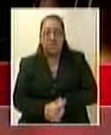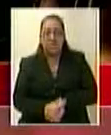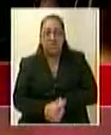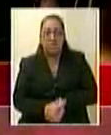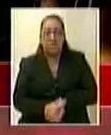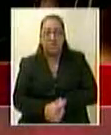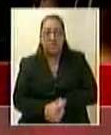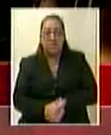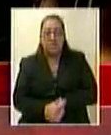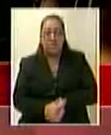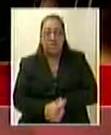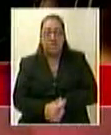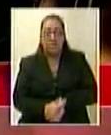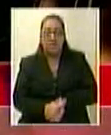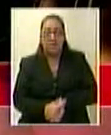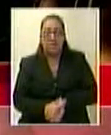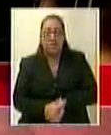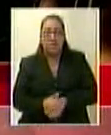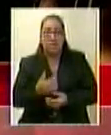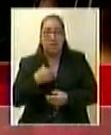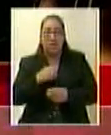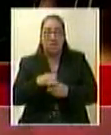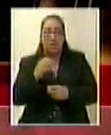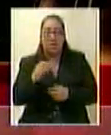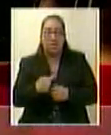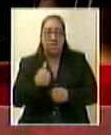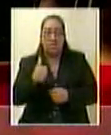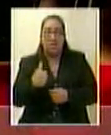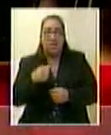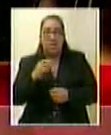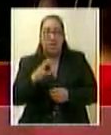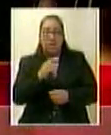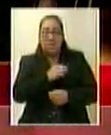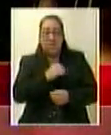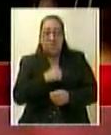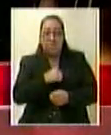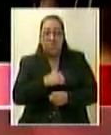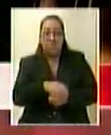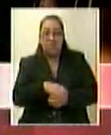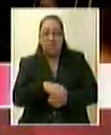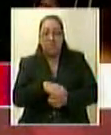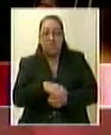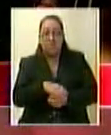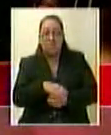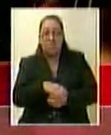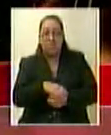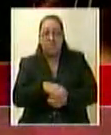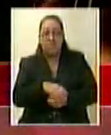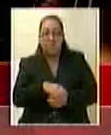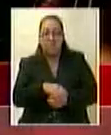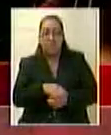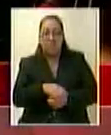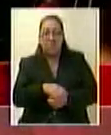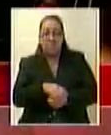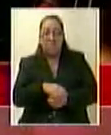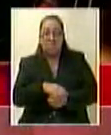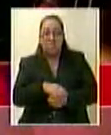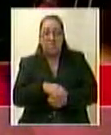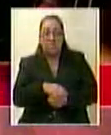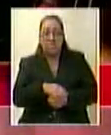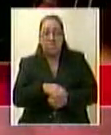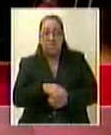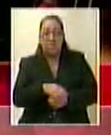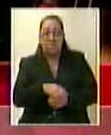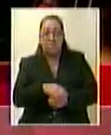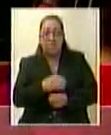pasando Entonces yo principalmente pediría ministra de una vez hay que ver y los pedidos